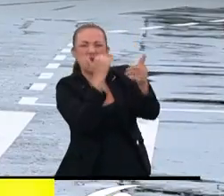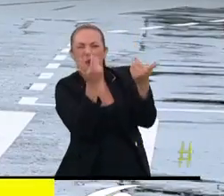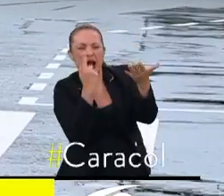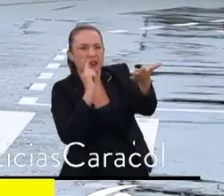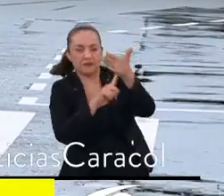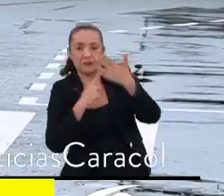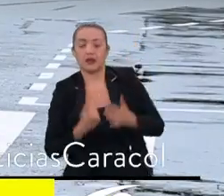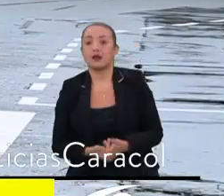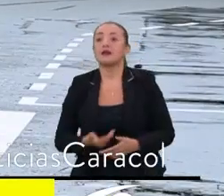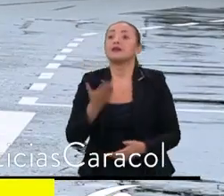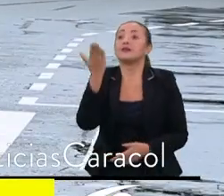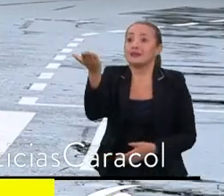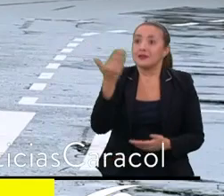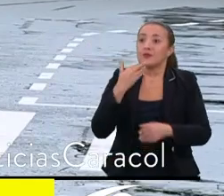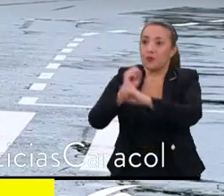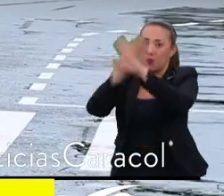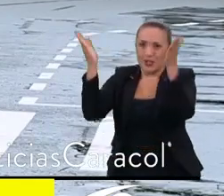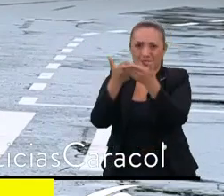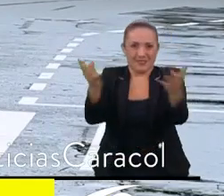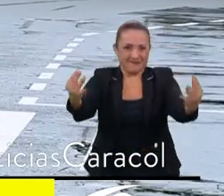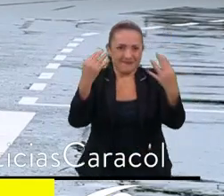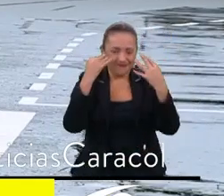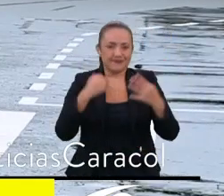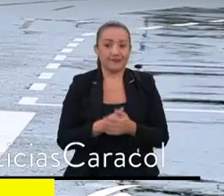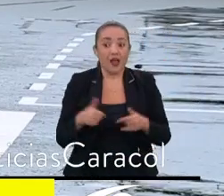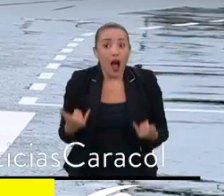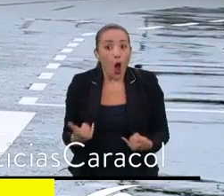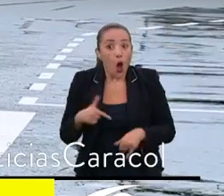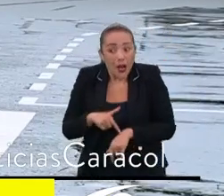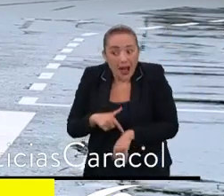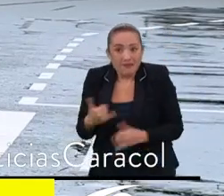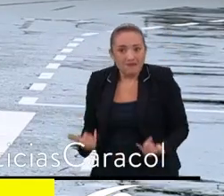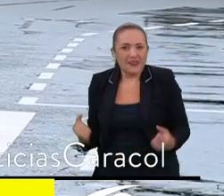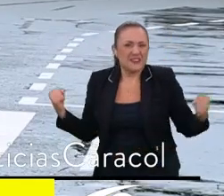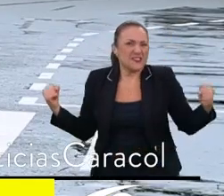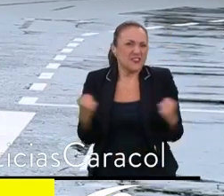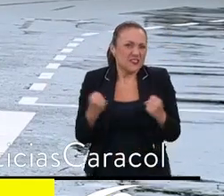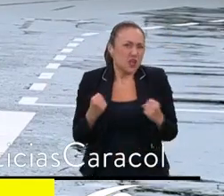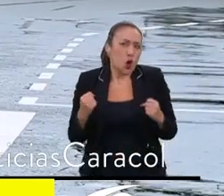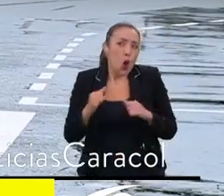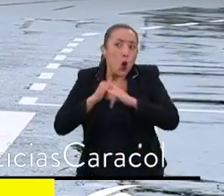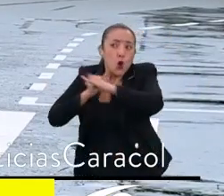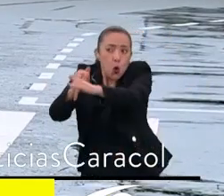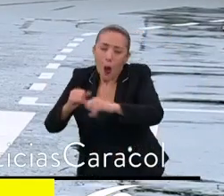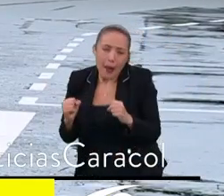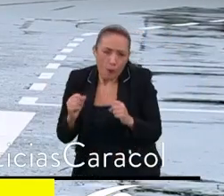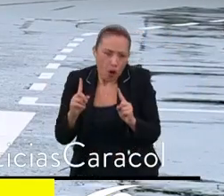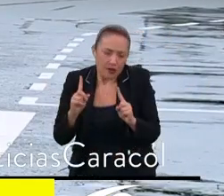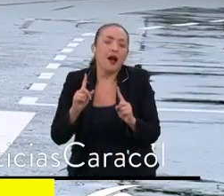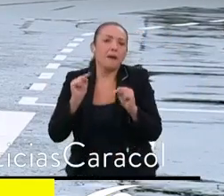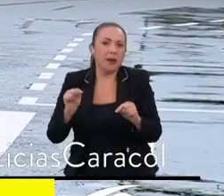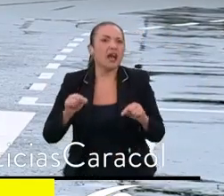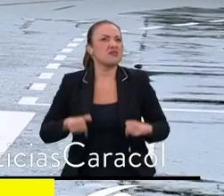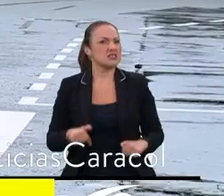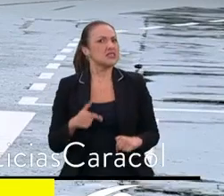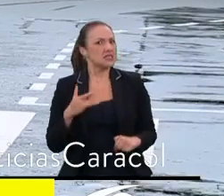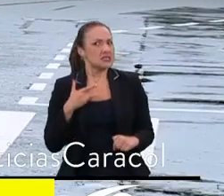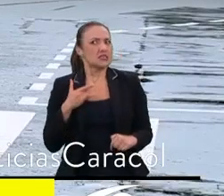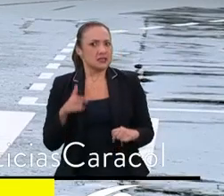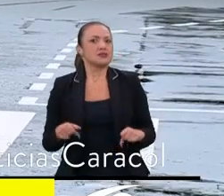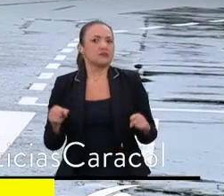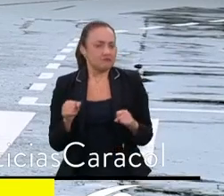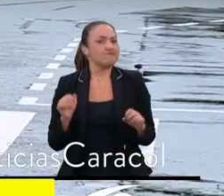Andreina, televidentes, ¿qué tal? Buenos días. Hace mucho frío a esta hora en la ciudad de Medellín, quizá no como en Bogotá, pero la verdad es que en términos